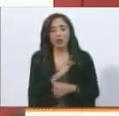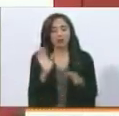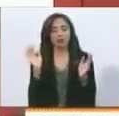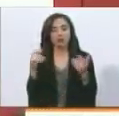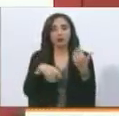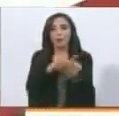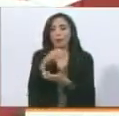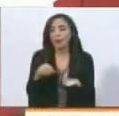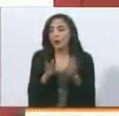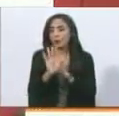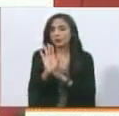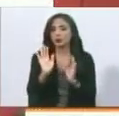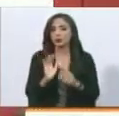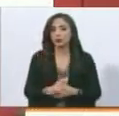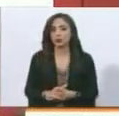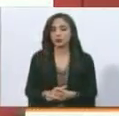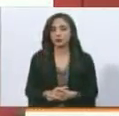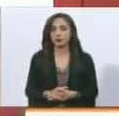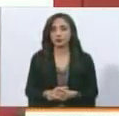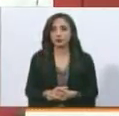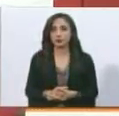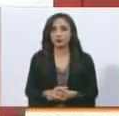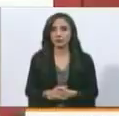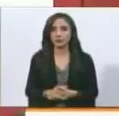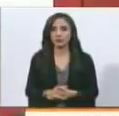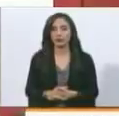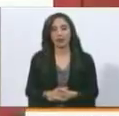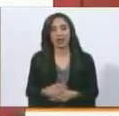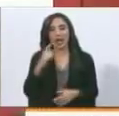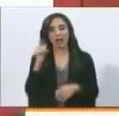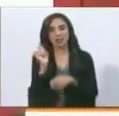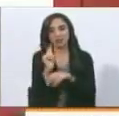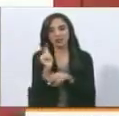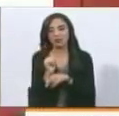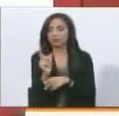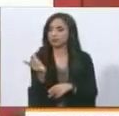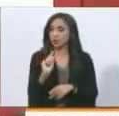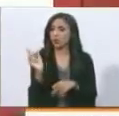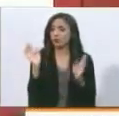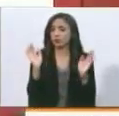su cuerpo le diga. Y no es para criticarlo tampoco, simplemente.